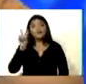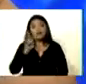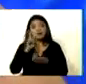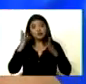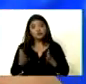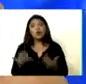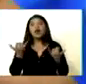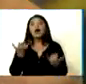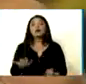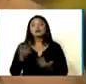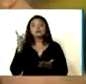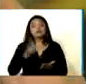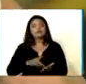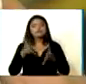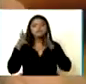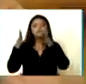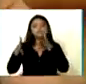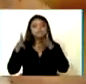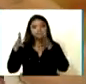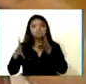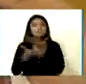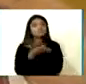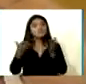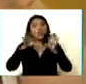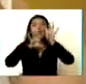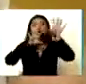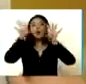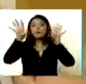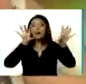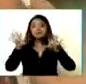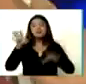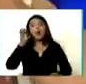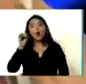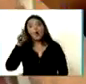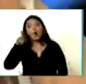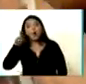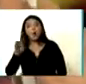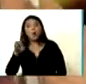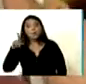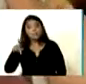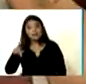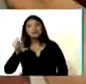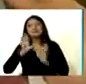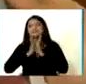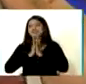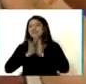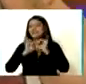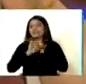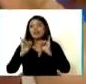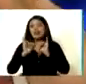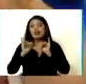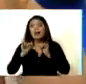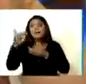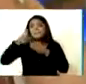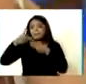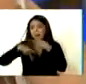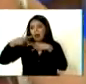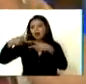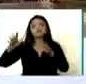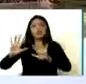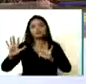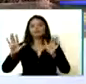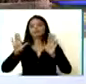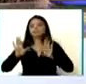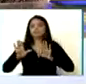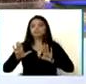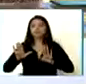el protagonismo de orientar a los países OPEP y no OPEP a el cese de producción, a disminuir la producción y obviamente a